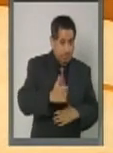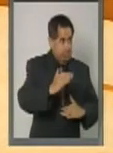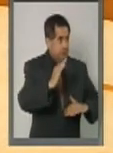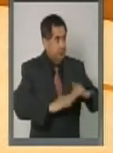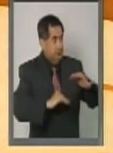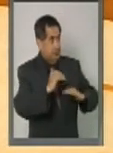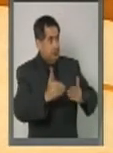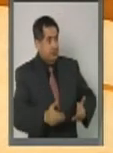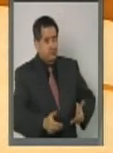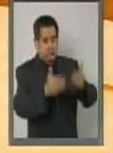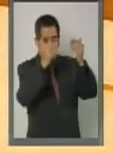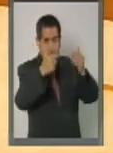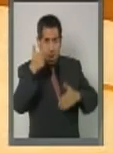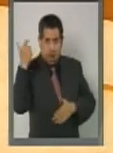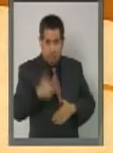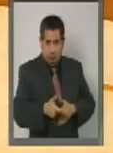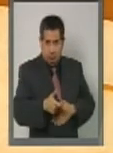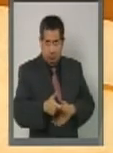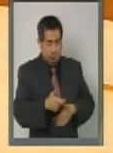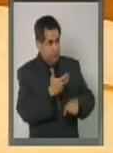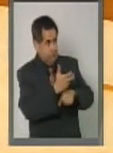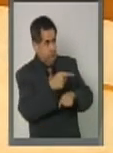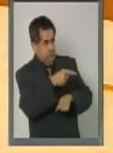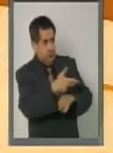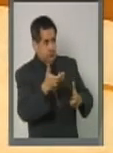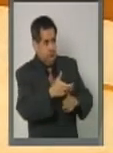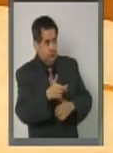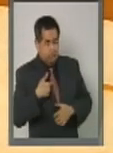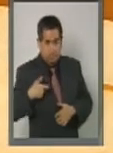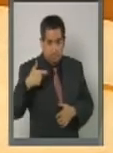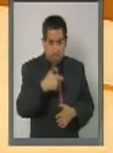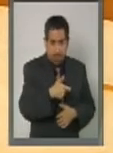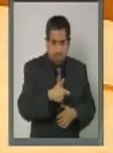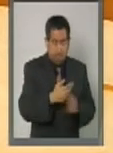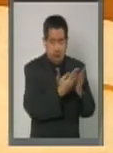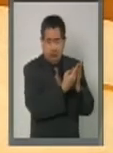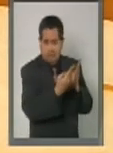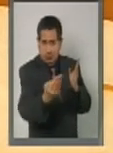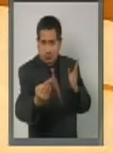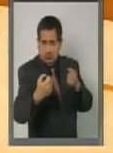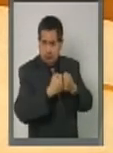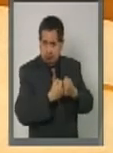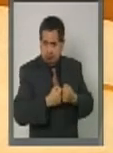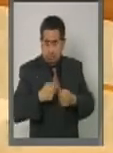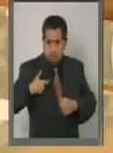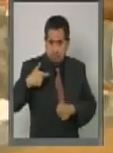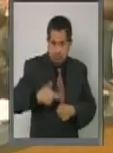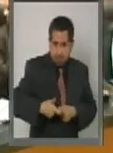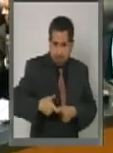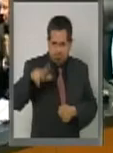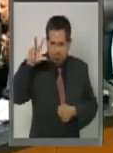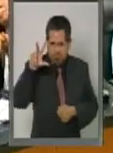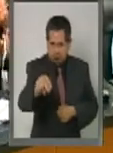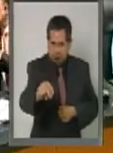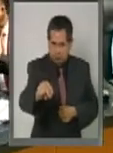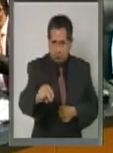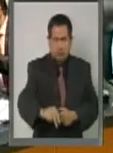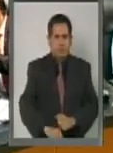un muro que se construya en territorio estadounidense a lo largo de la frontera con México.